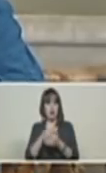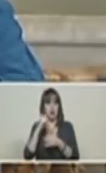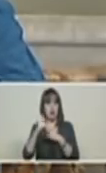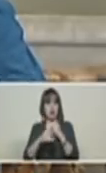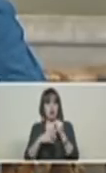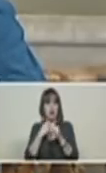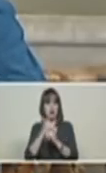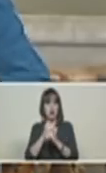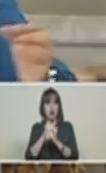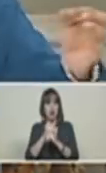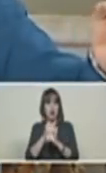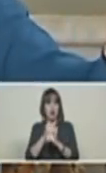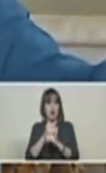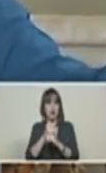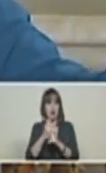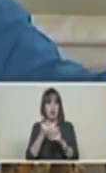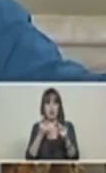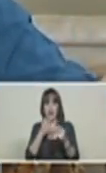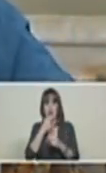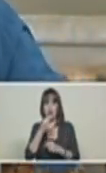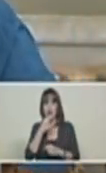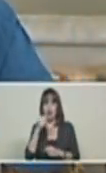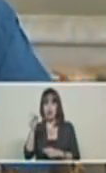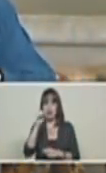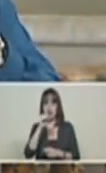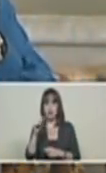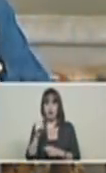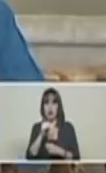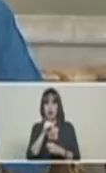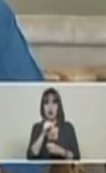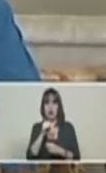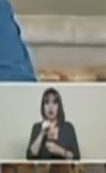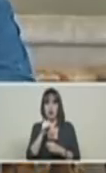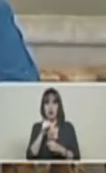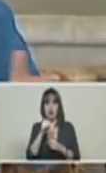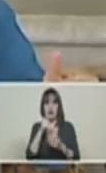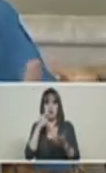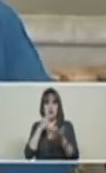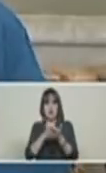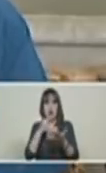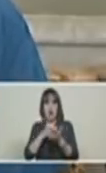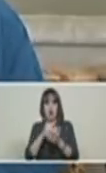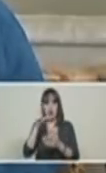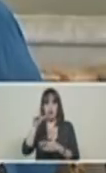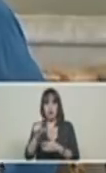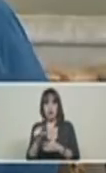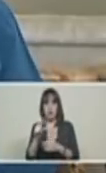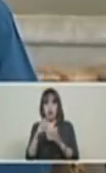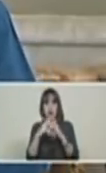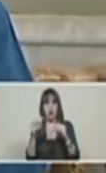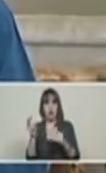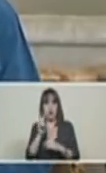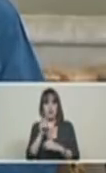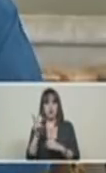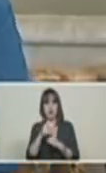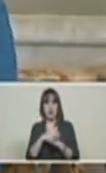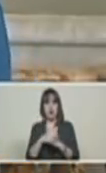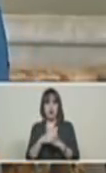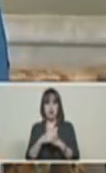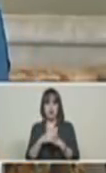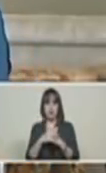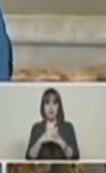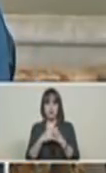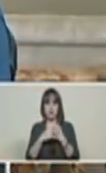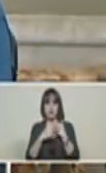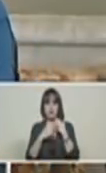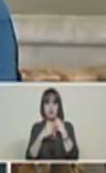internacional del bolívar soberano y del salario mínimo y los salarios de Venezuela. Es una unidad